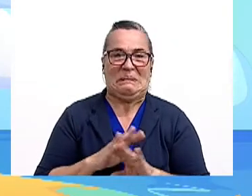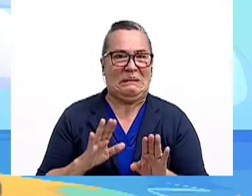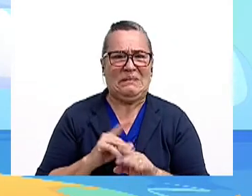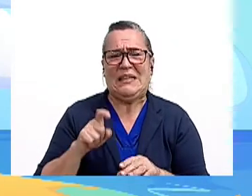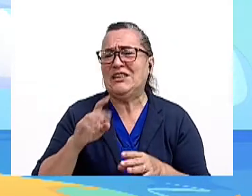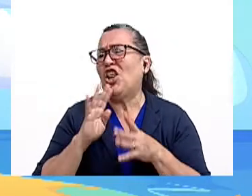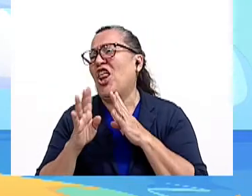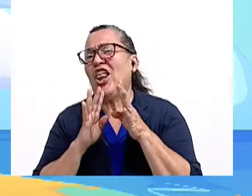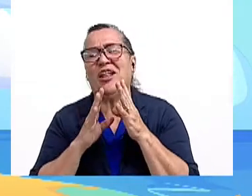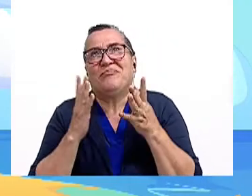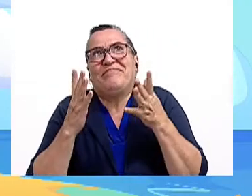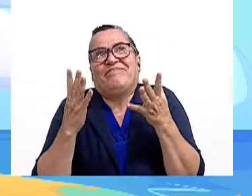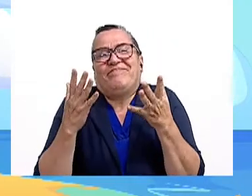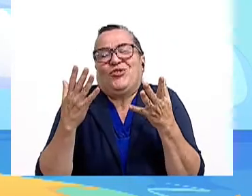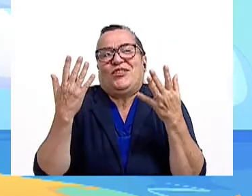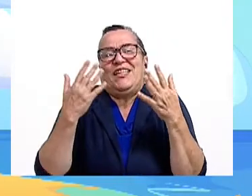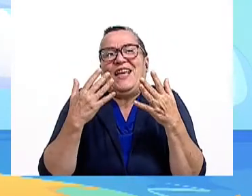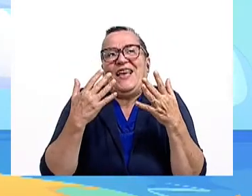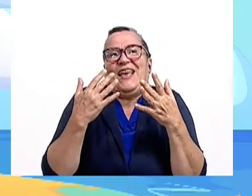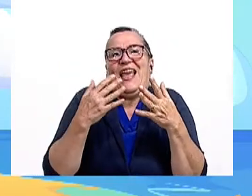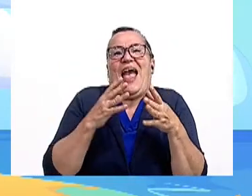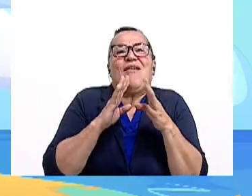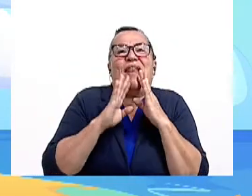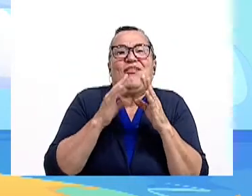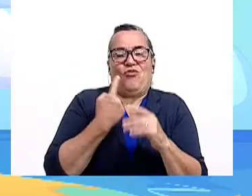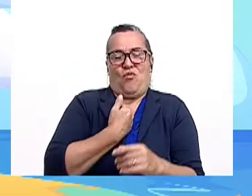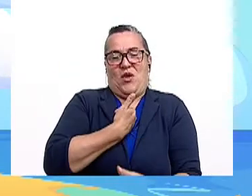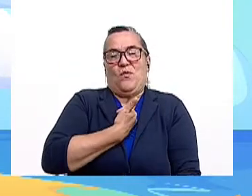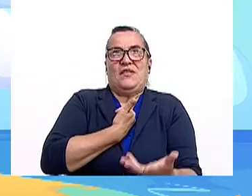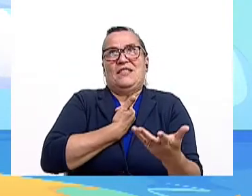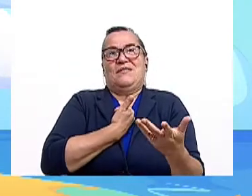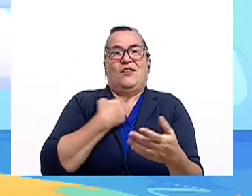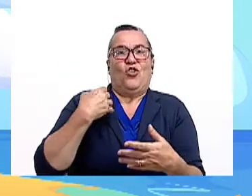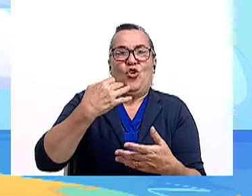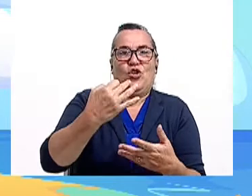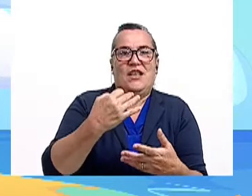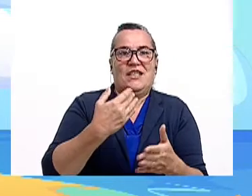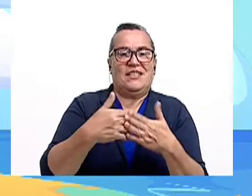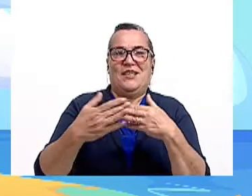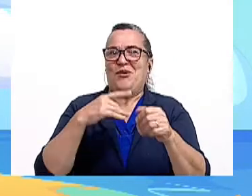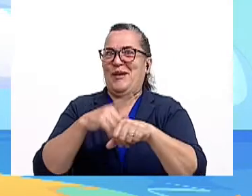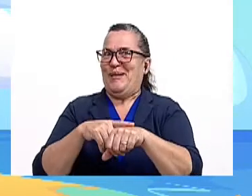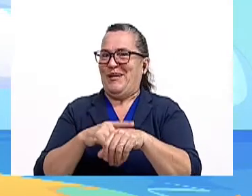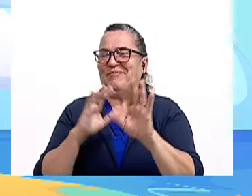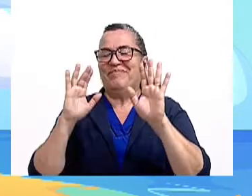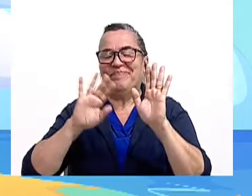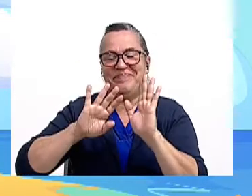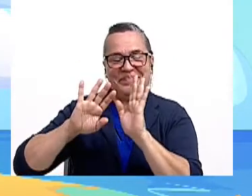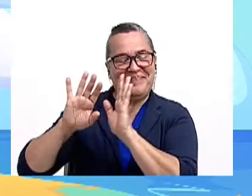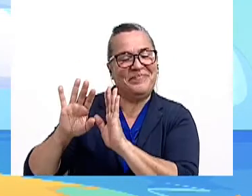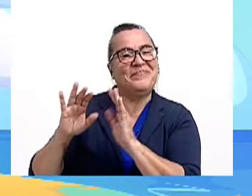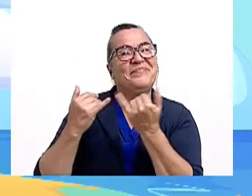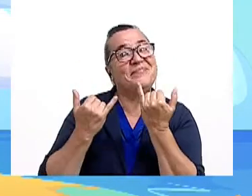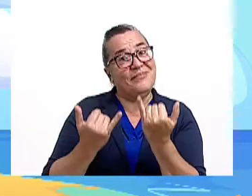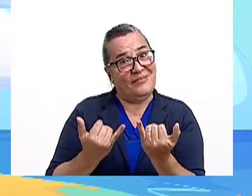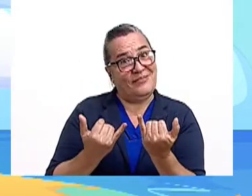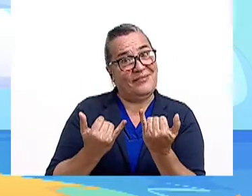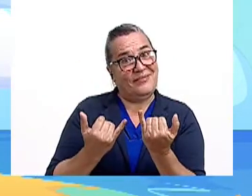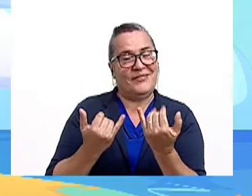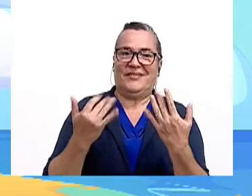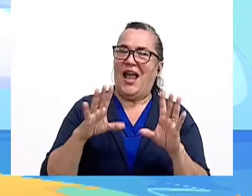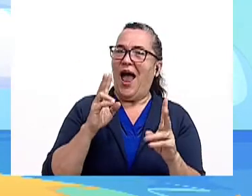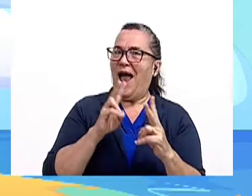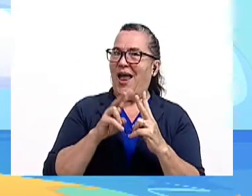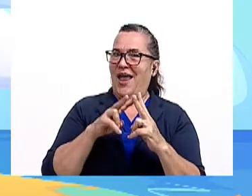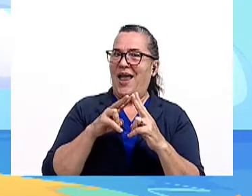Necesito hablar, bueno, terminaría hablando conmigo misma todos los días y a cualquier hora. Pero bueno, ahora sí, que ya